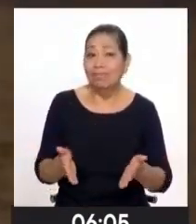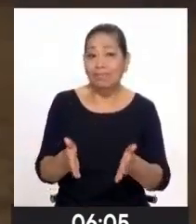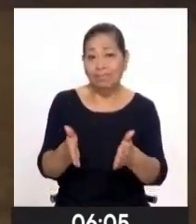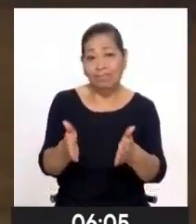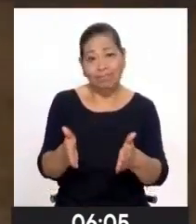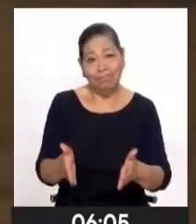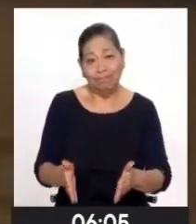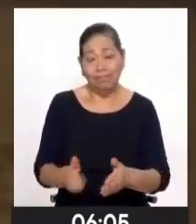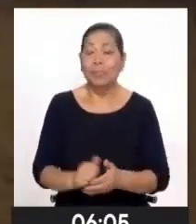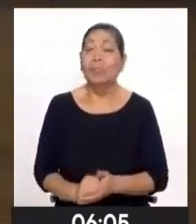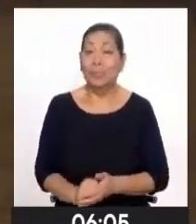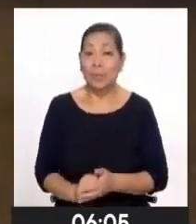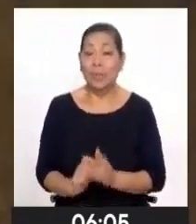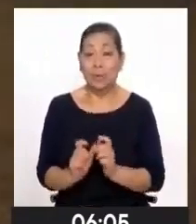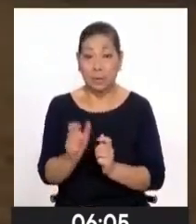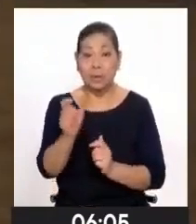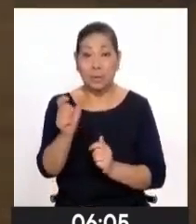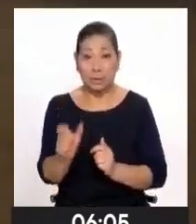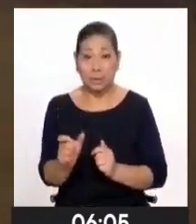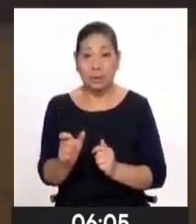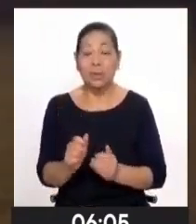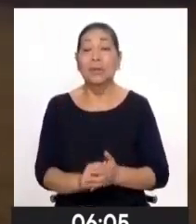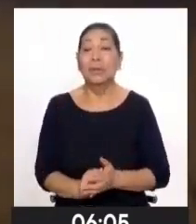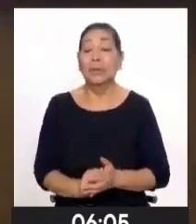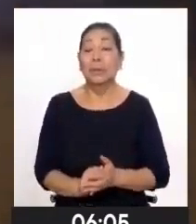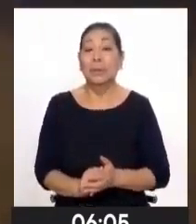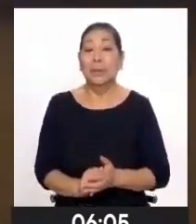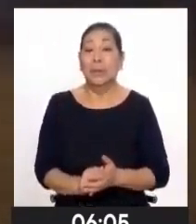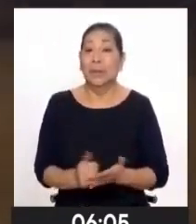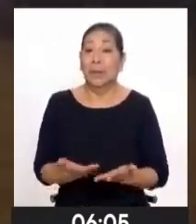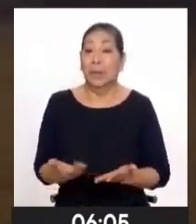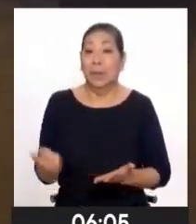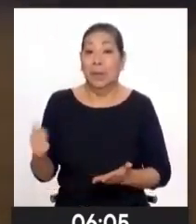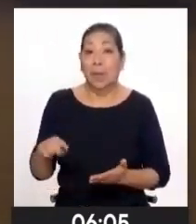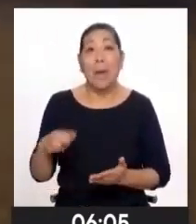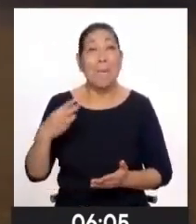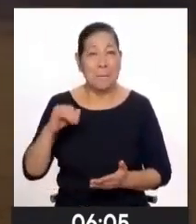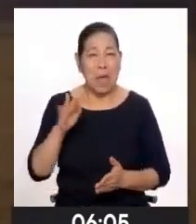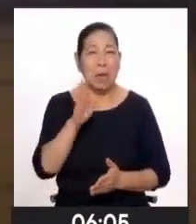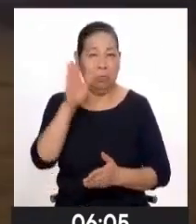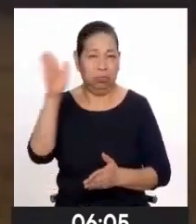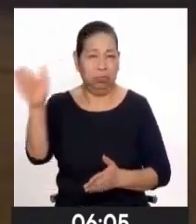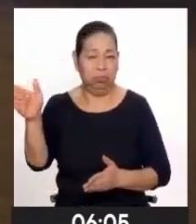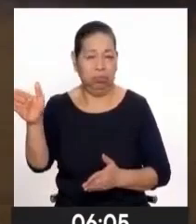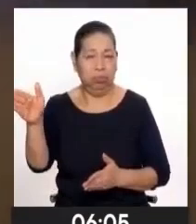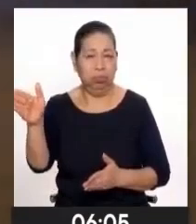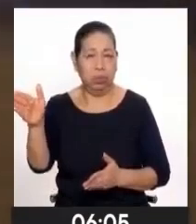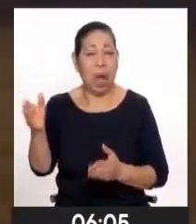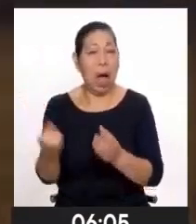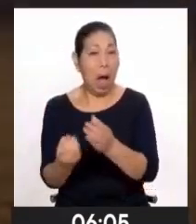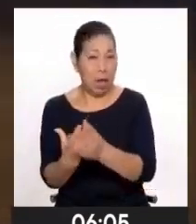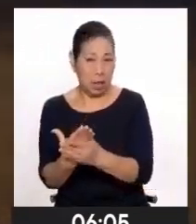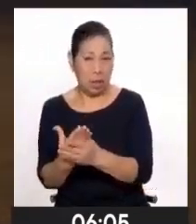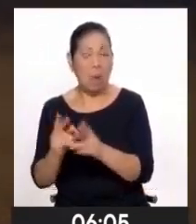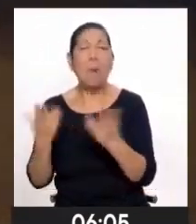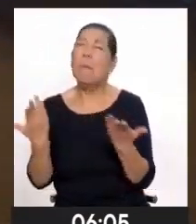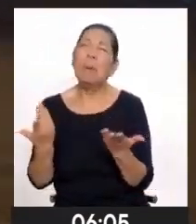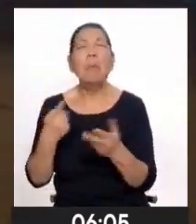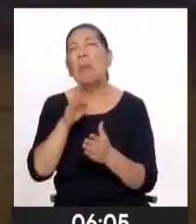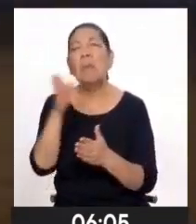momentos difíciles precisó Teresa de Arequipa se pronunció sobre el fallecimiento de Nano guerra García